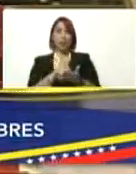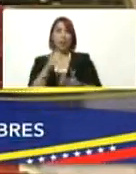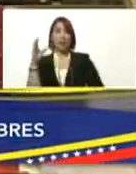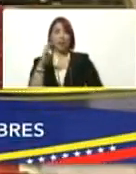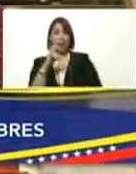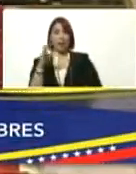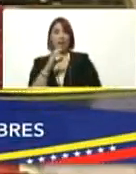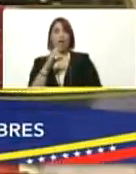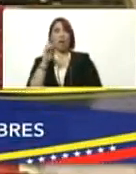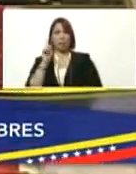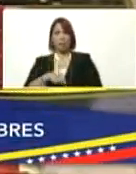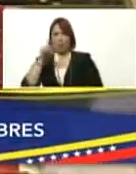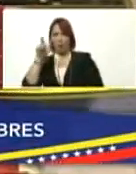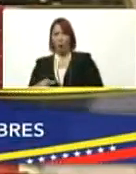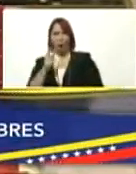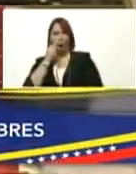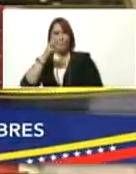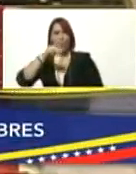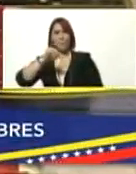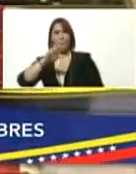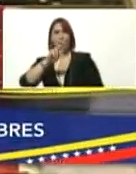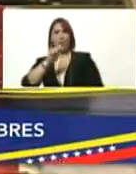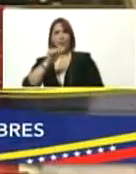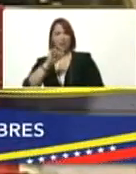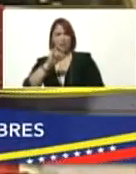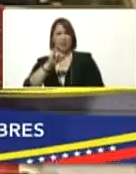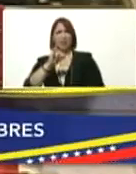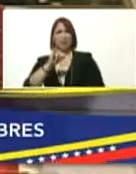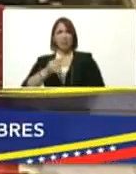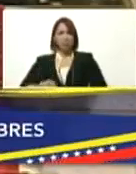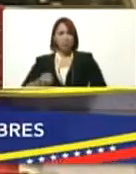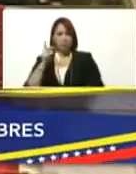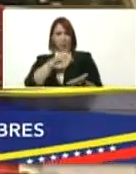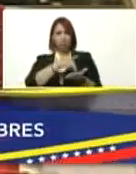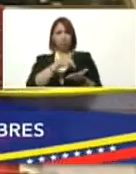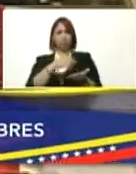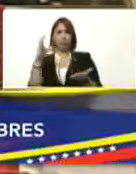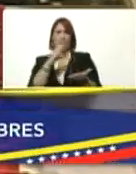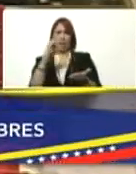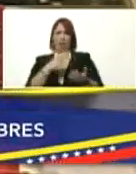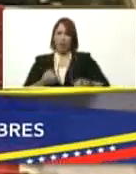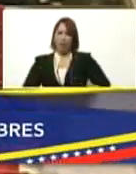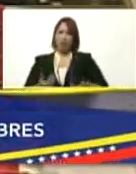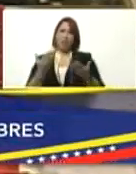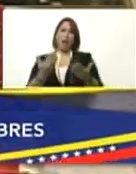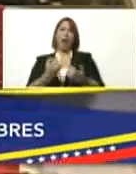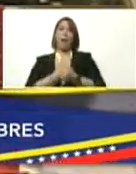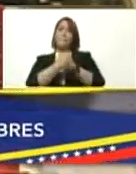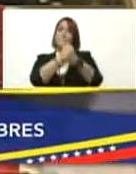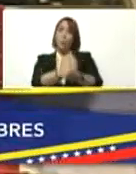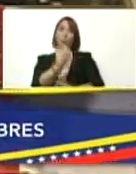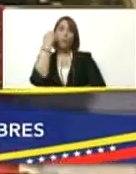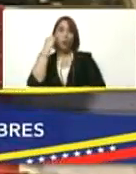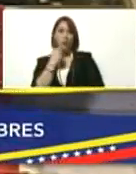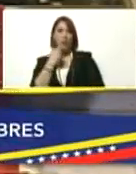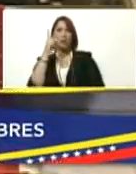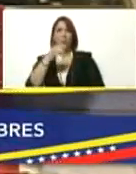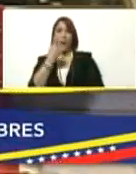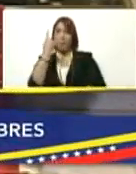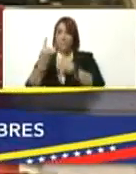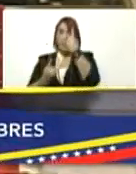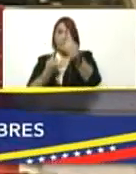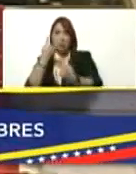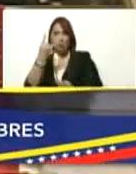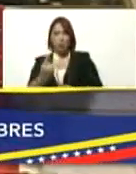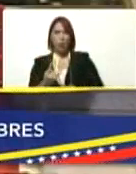Martí a entregar su amor a Bolívar y su admiración, que iba más allá